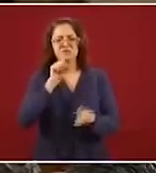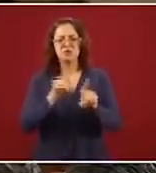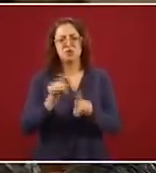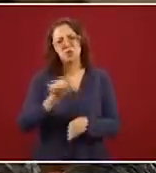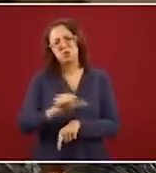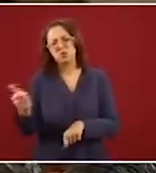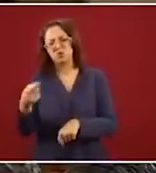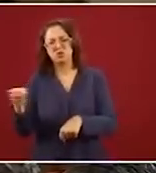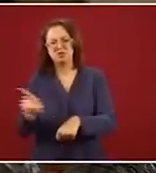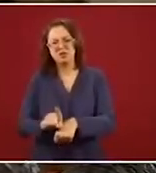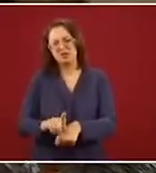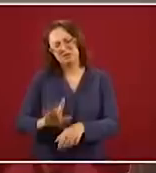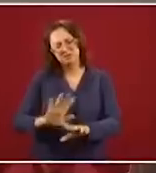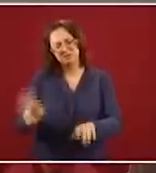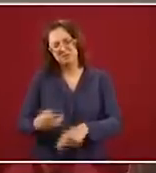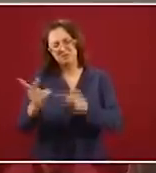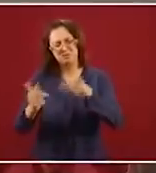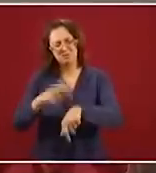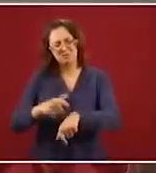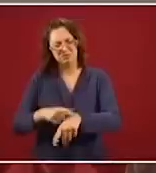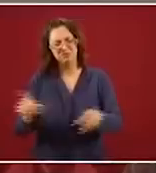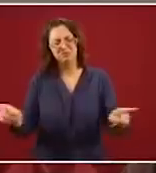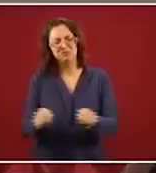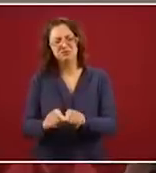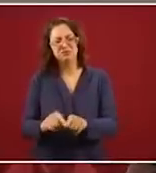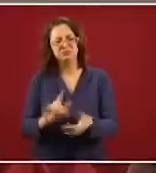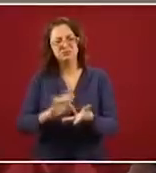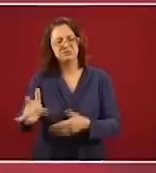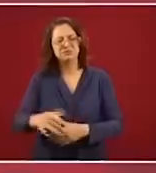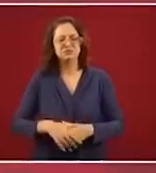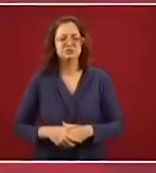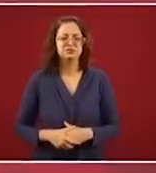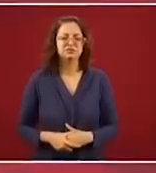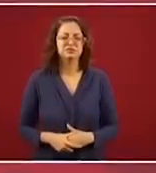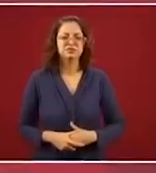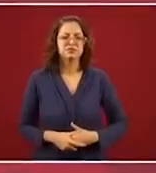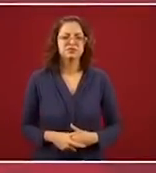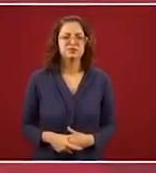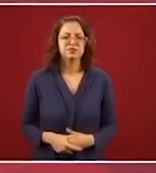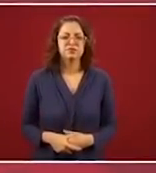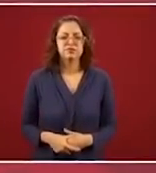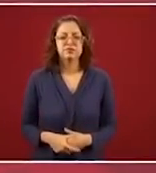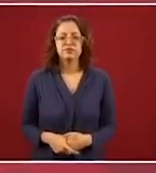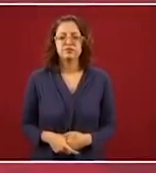por consideración de tiempo. Gracias, señor. Sí, mire, es interesante